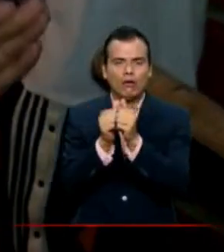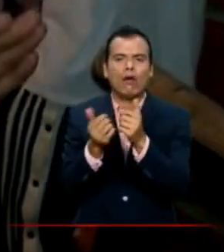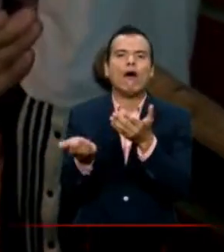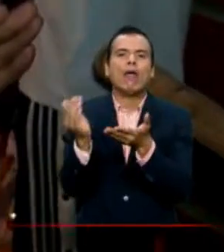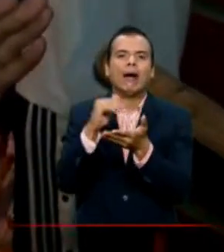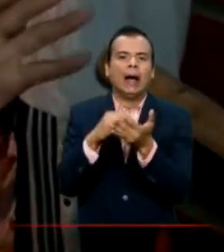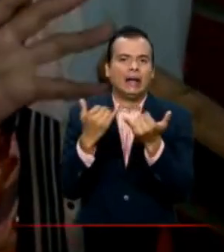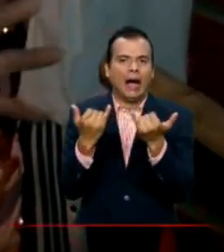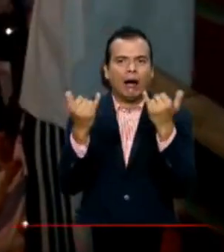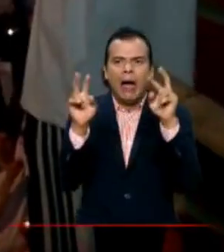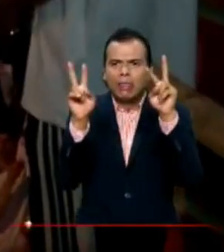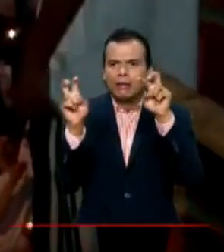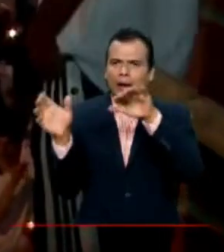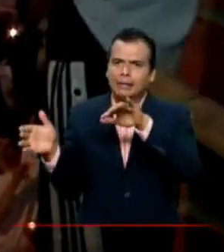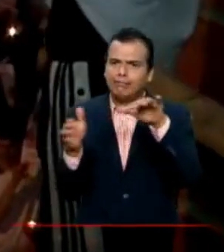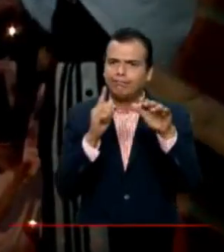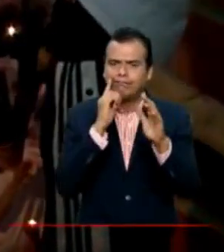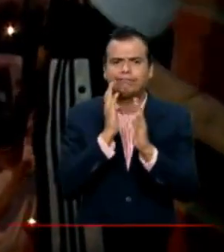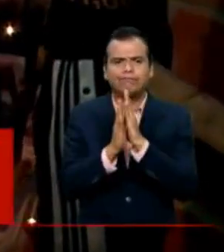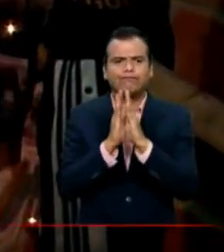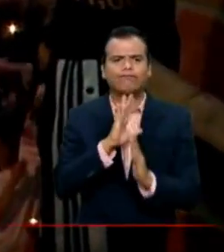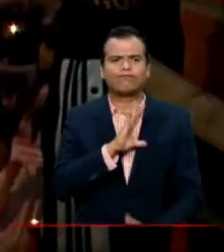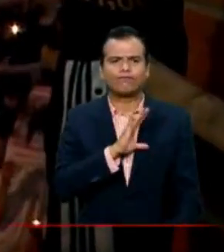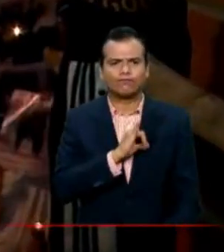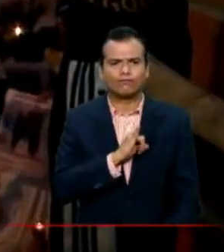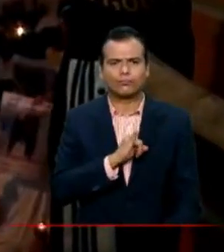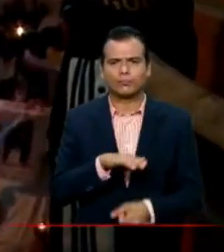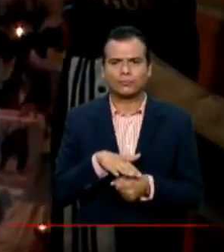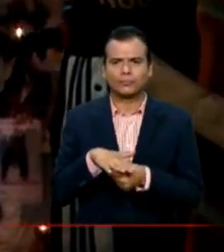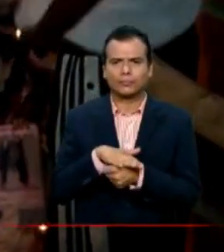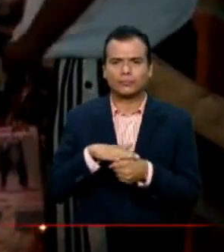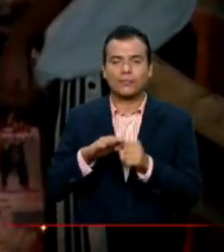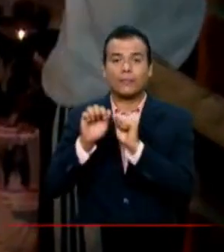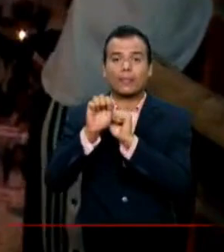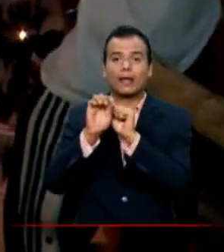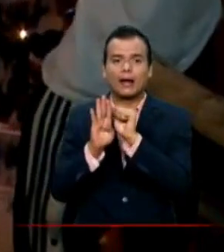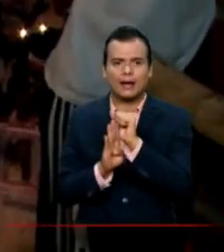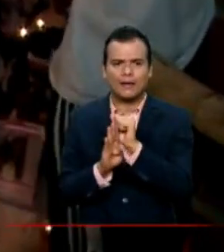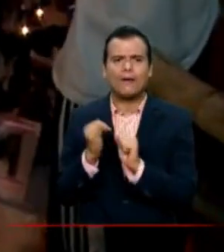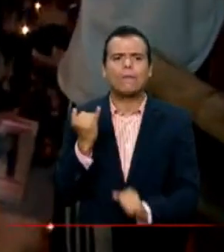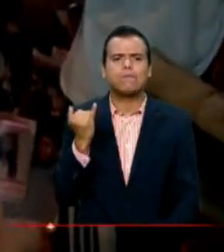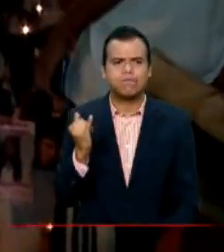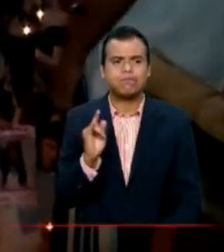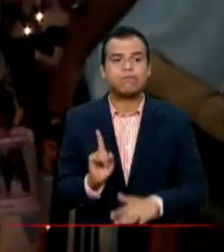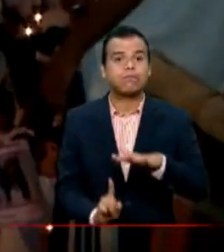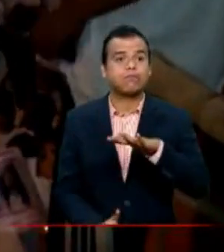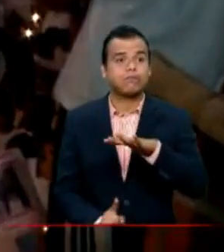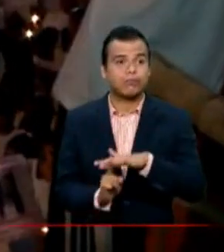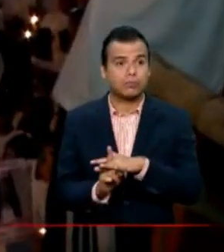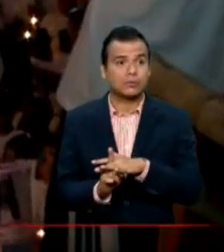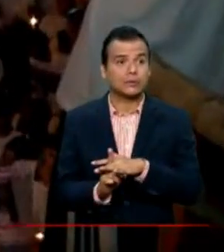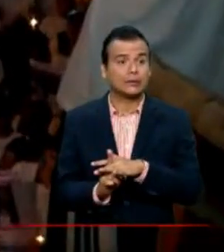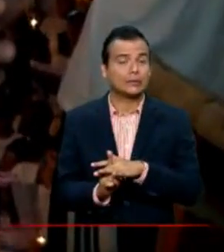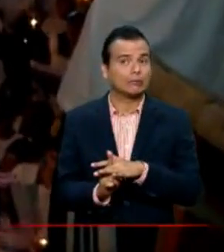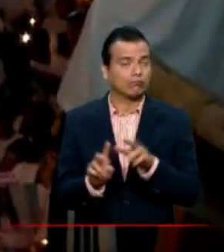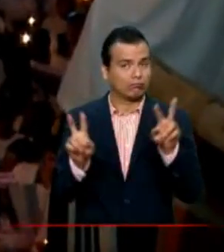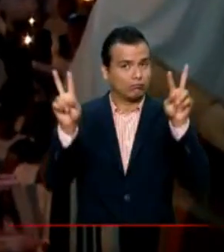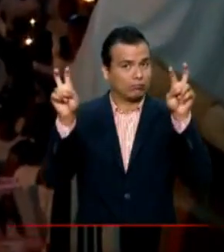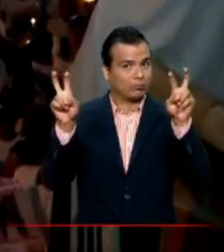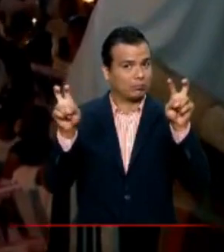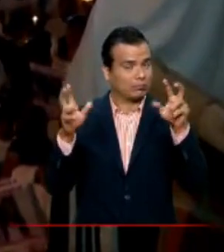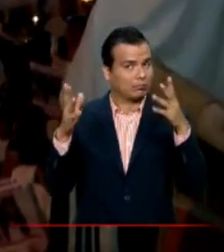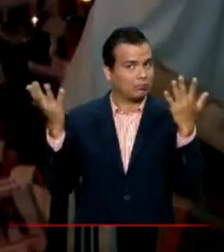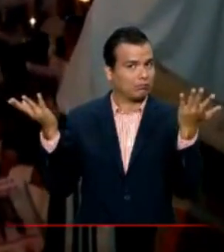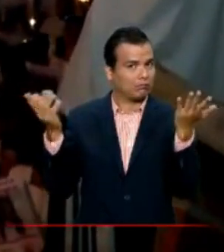Cambiemos de información, vamos a hablar de la ciudad de Cali, del barrio Alfonso Bonilla, Aragón, porque allí se vienen registrando mensajes